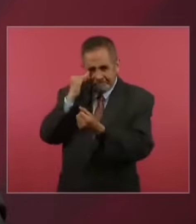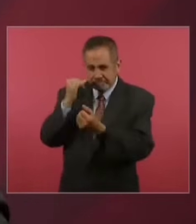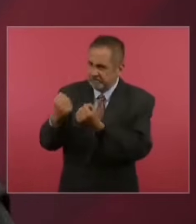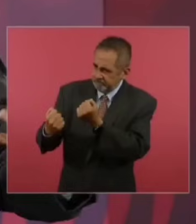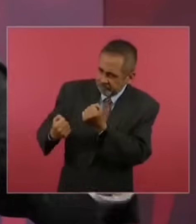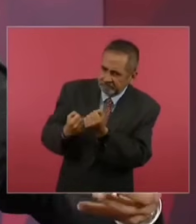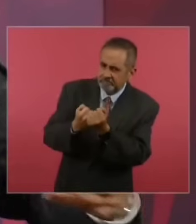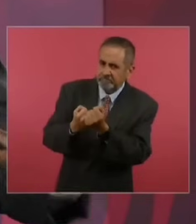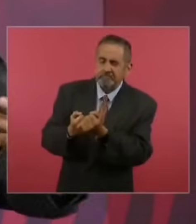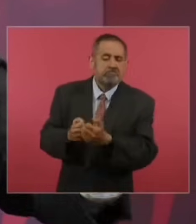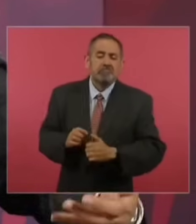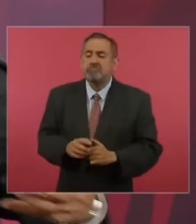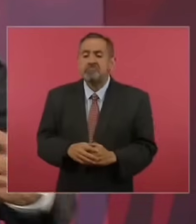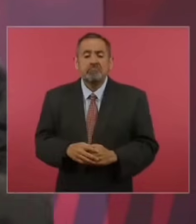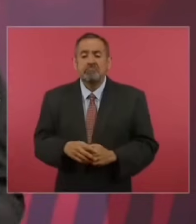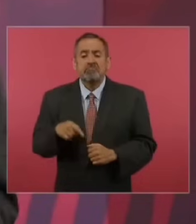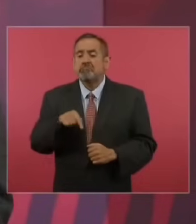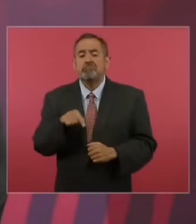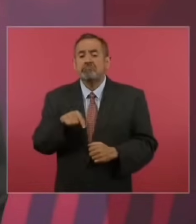base de apoyo